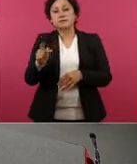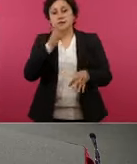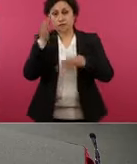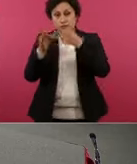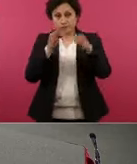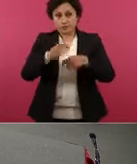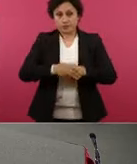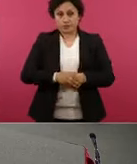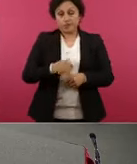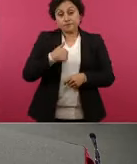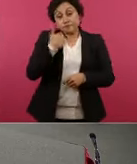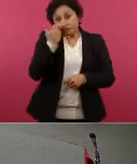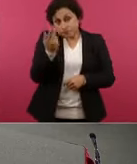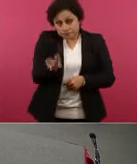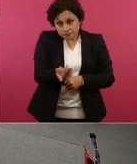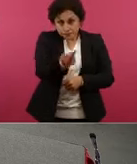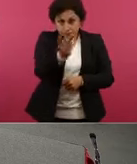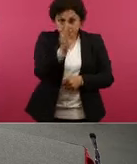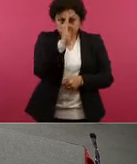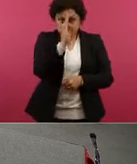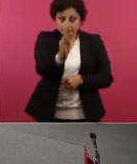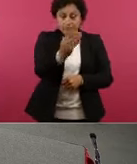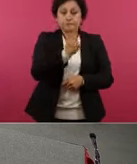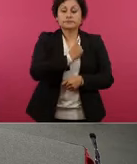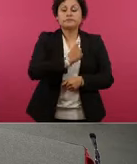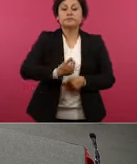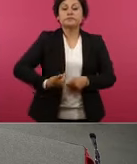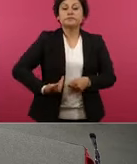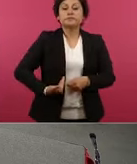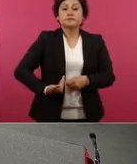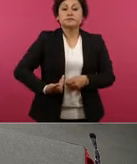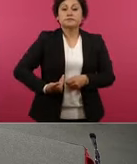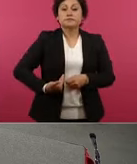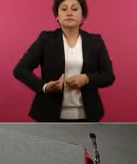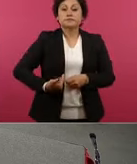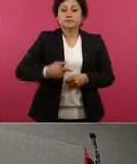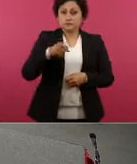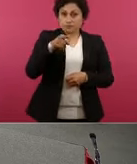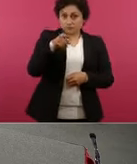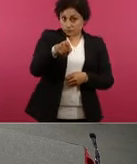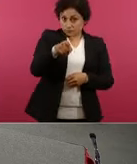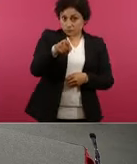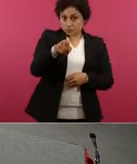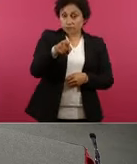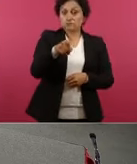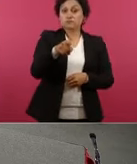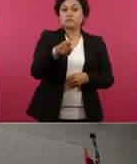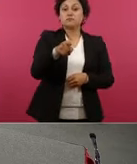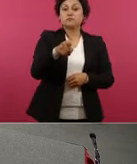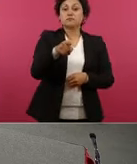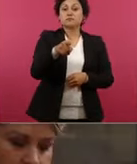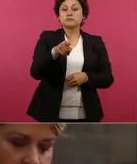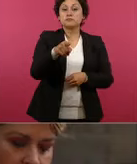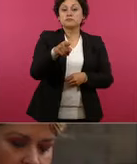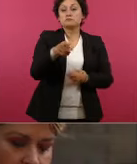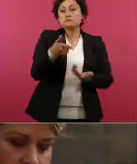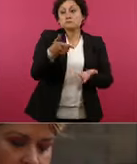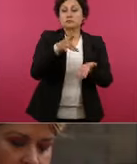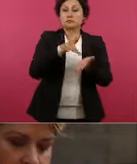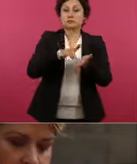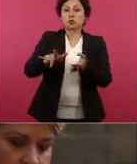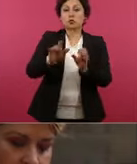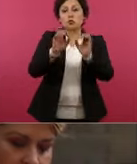Quisiera preguntarle, señor presidente, si usted está apoyando o está de acuerdo con